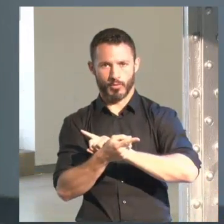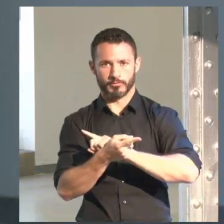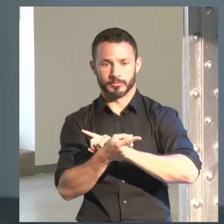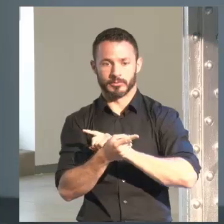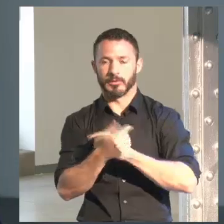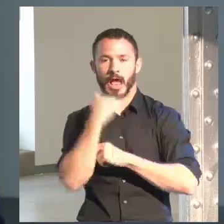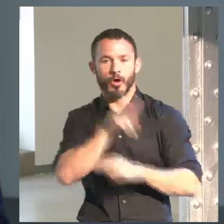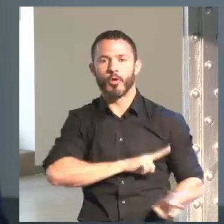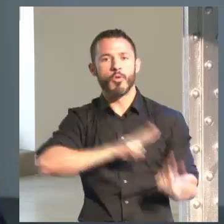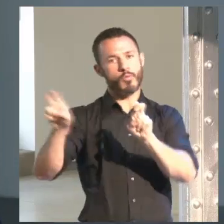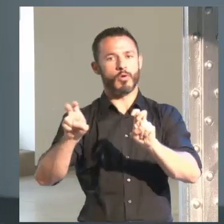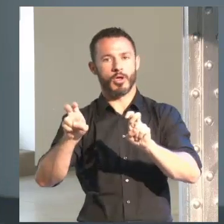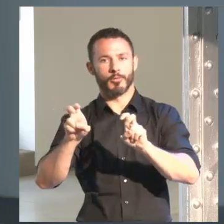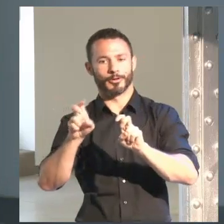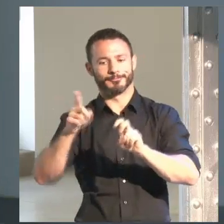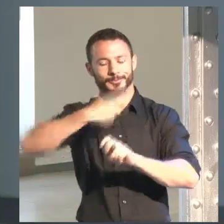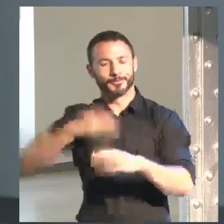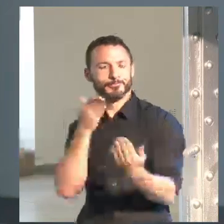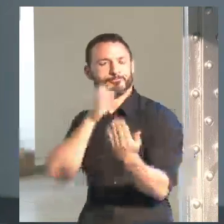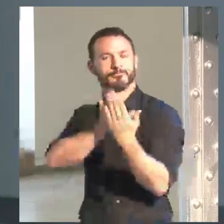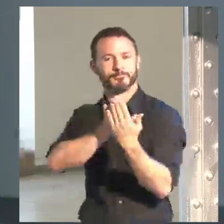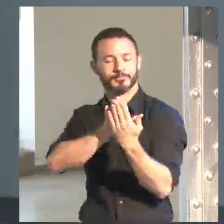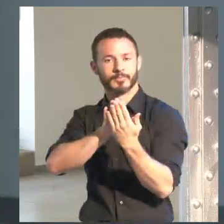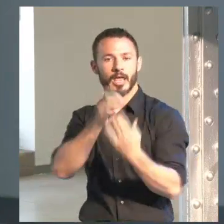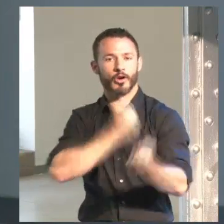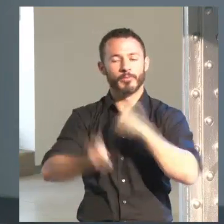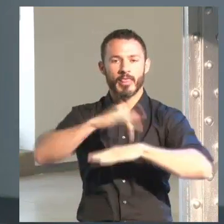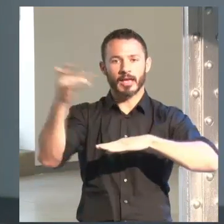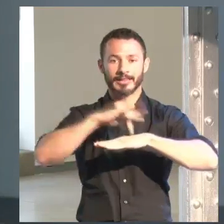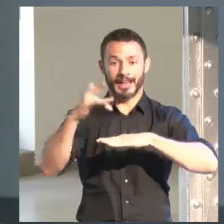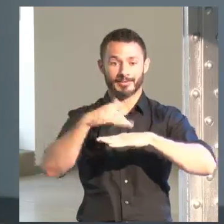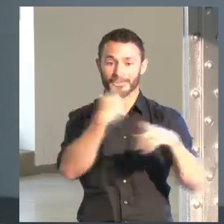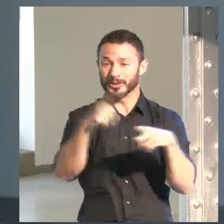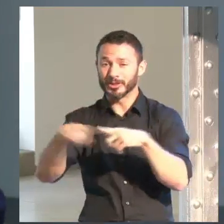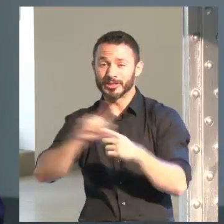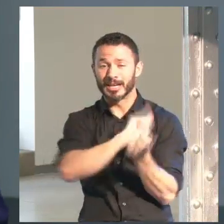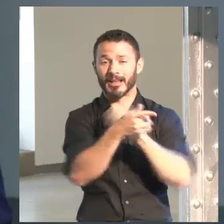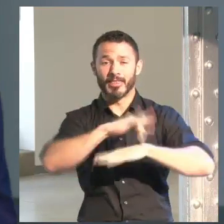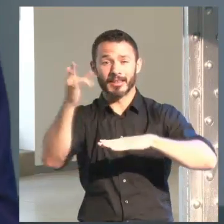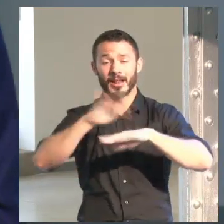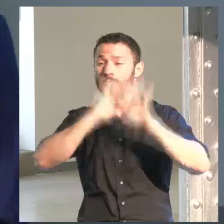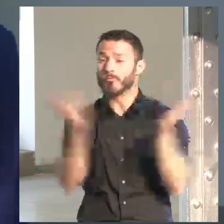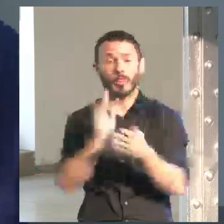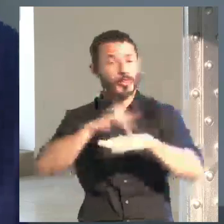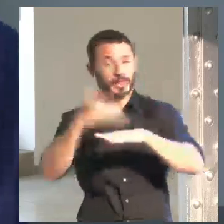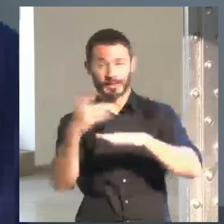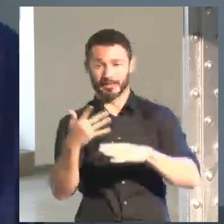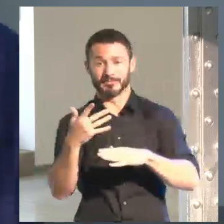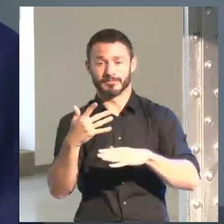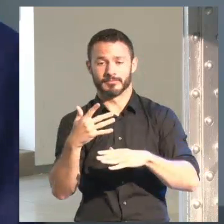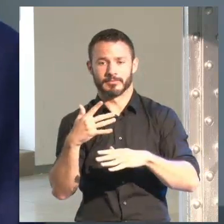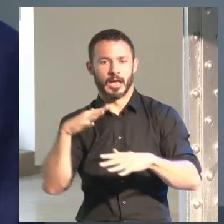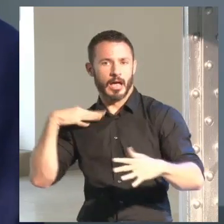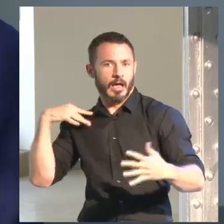nos estamos enfrentando, es que la economía digital, la digitalización y el mundo digital ha sido hasta ahora